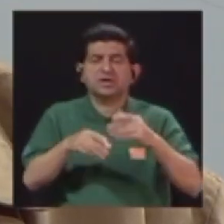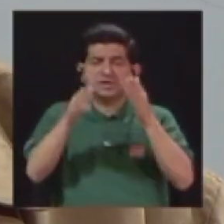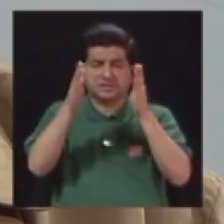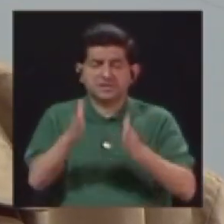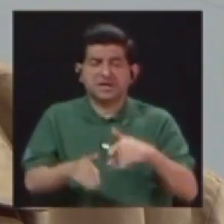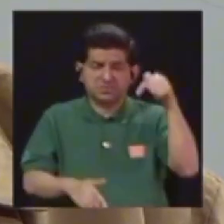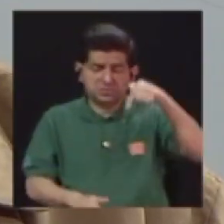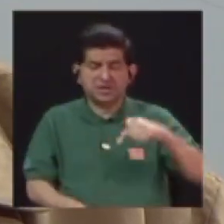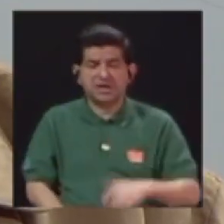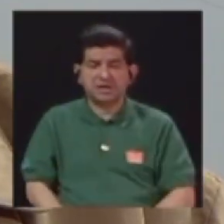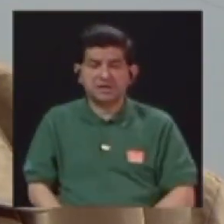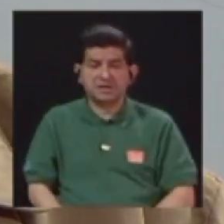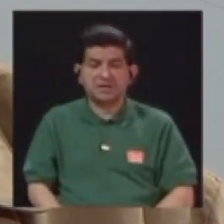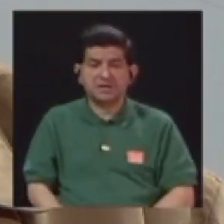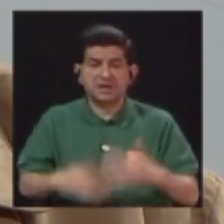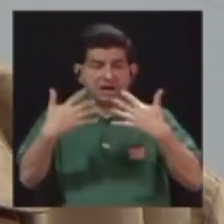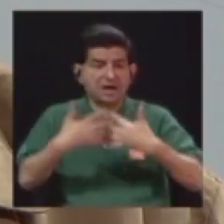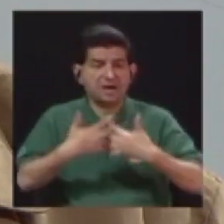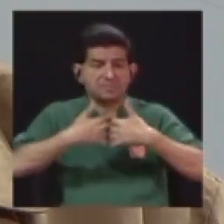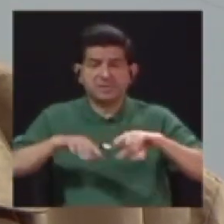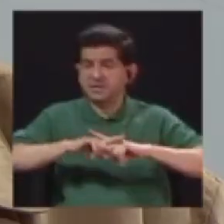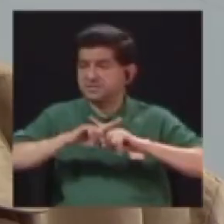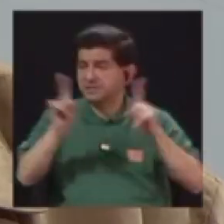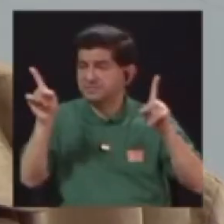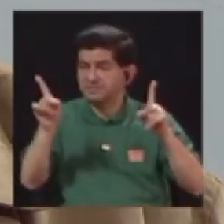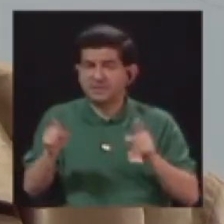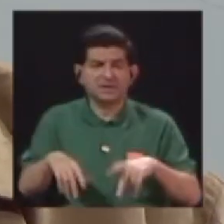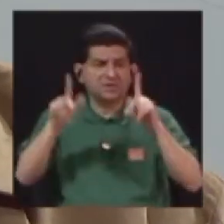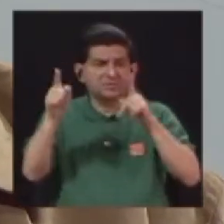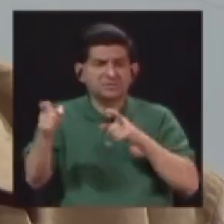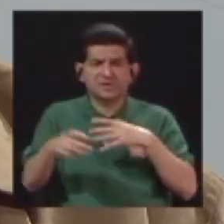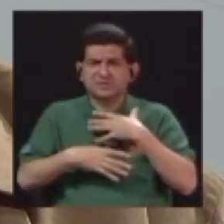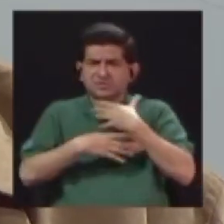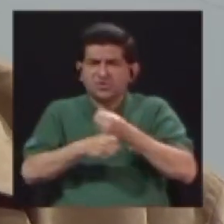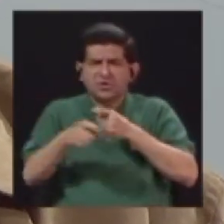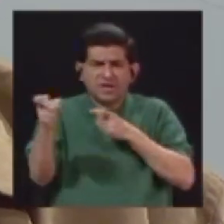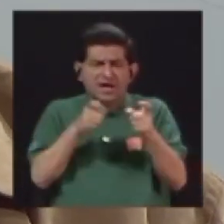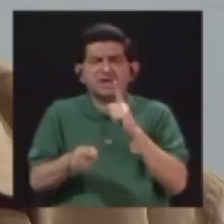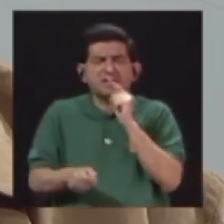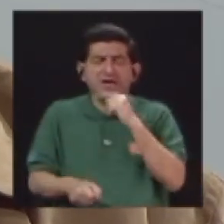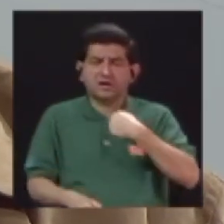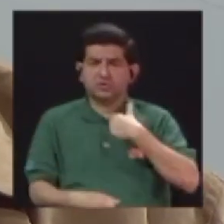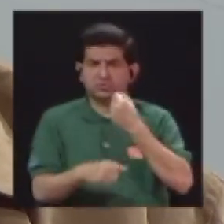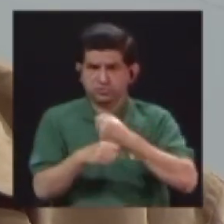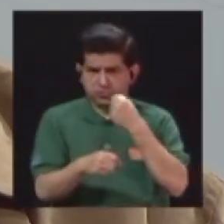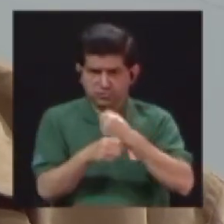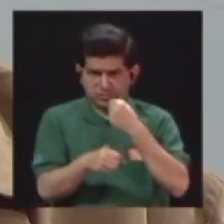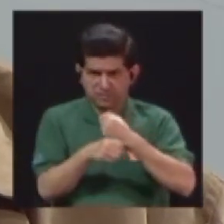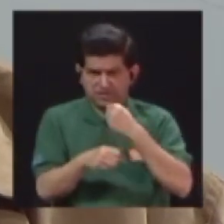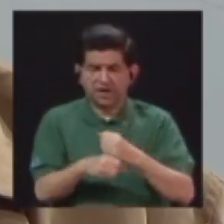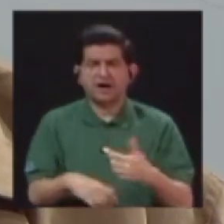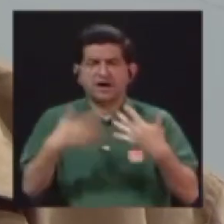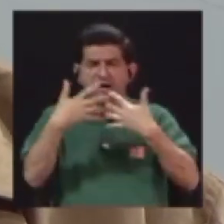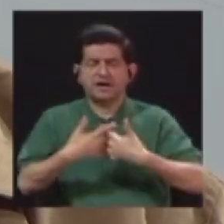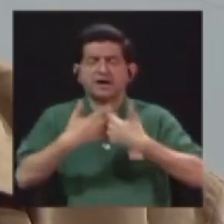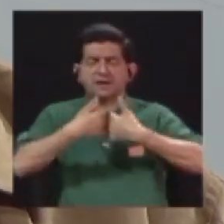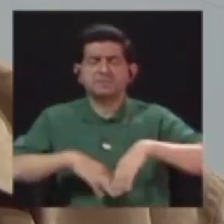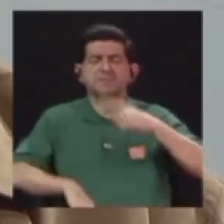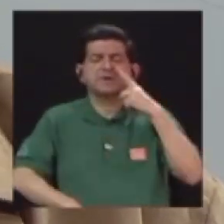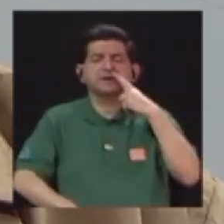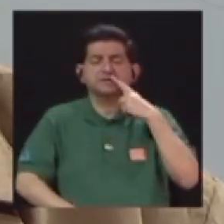compañía aquí y sin una persona de confianza que la administrara. Yo estaba trabajando en la empresa de